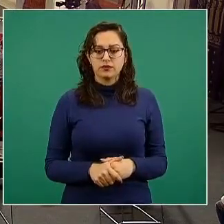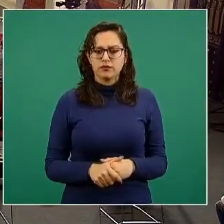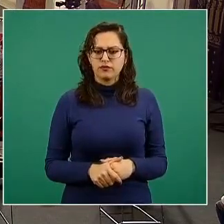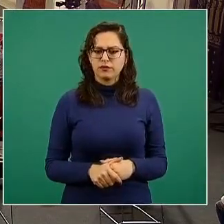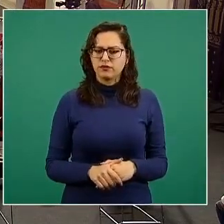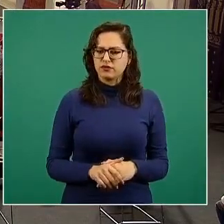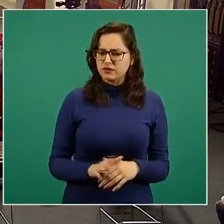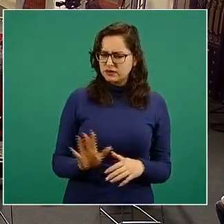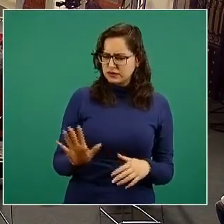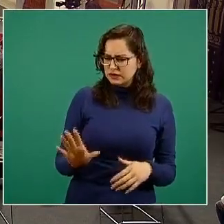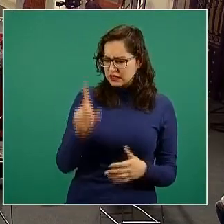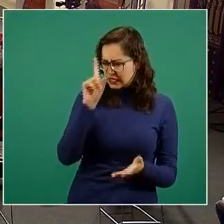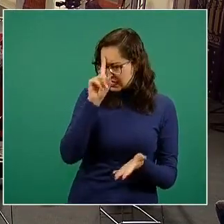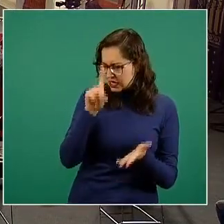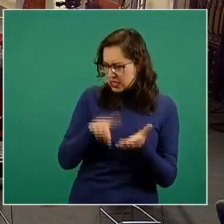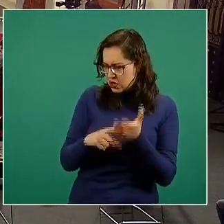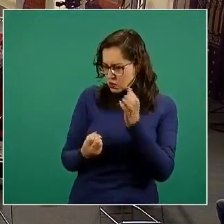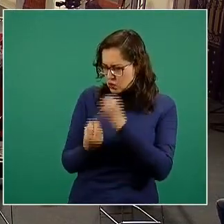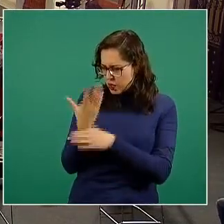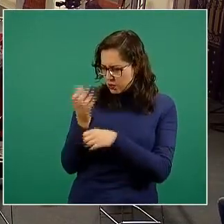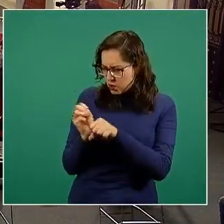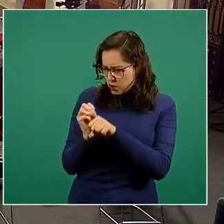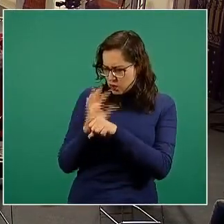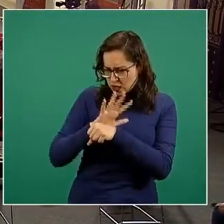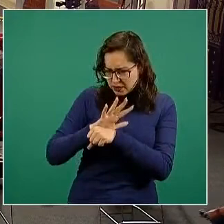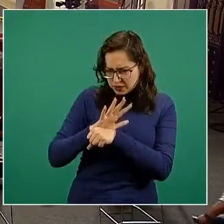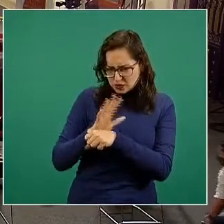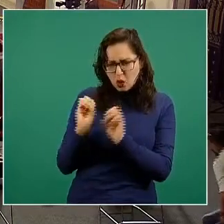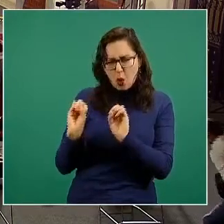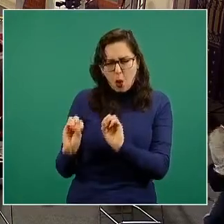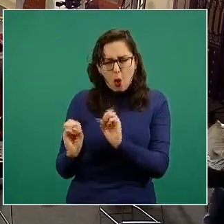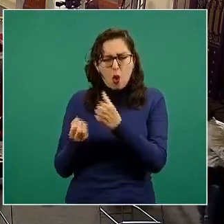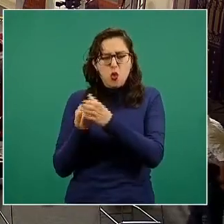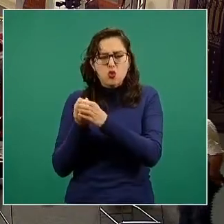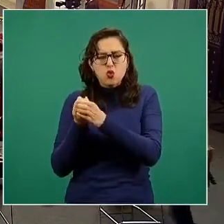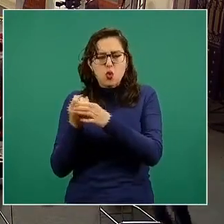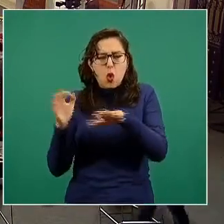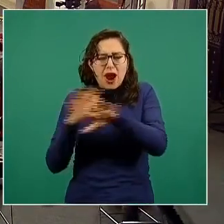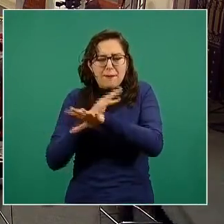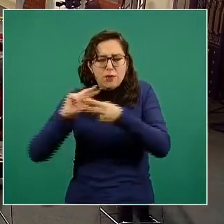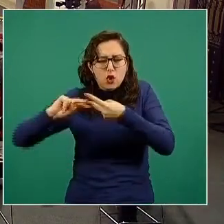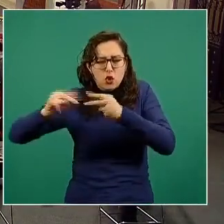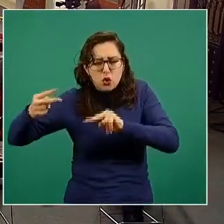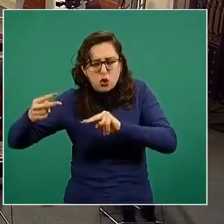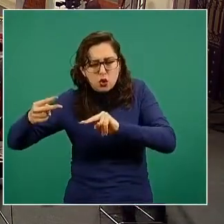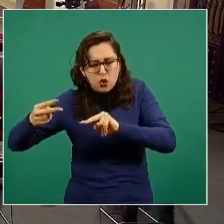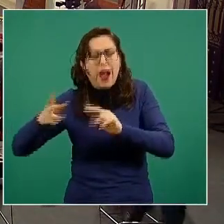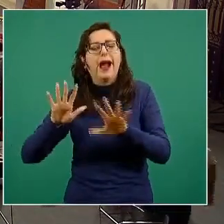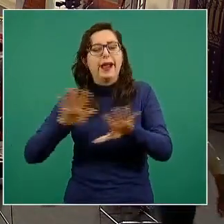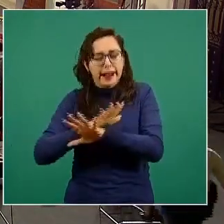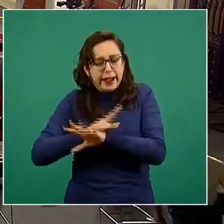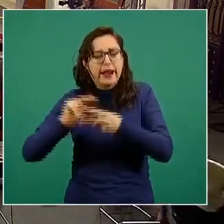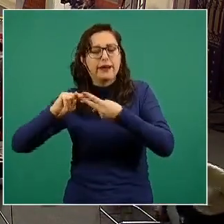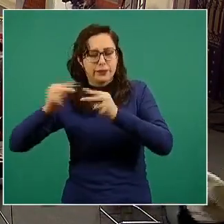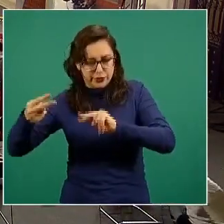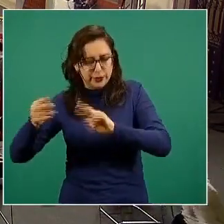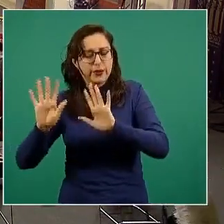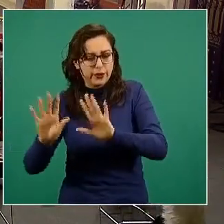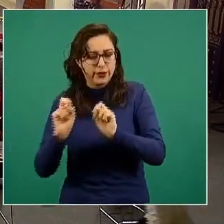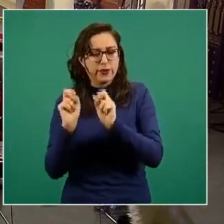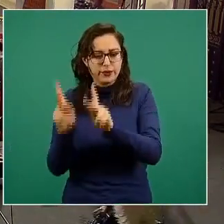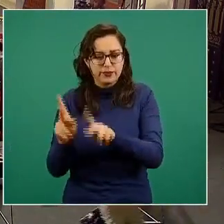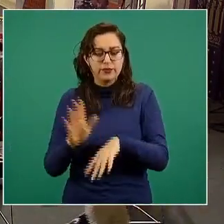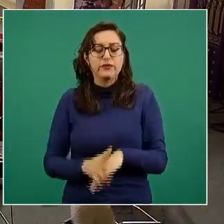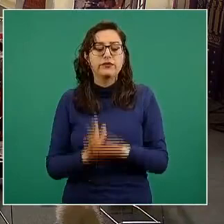casos sospechosos con la nueva variante, ¿verdad? Muy bien. Tenemos 2 en estudio que habían ya resultado positivos por la vía de la